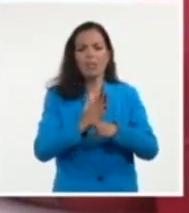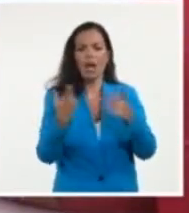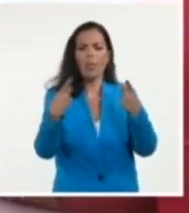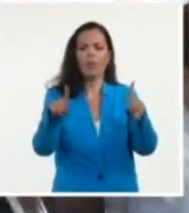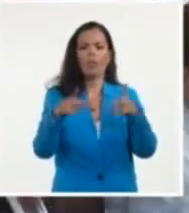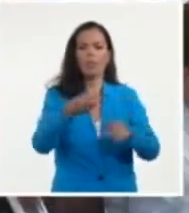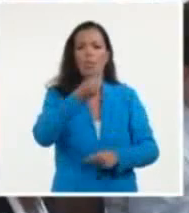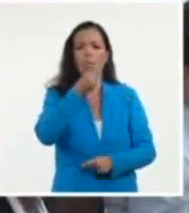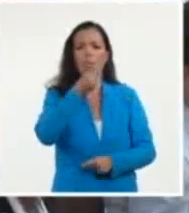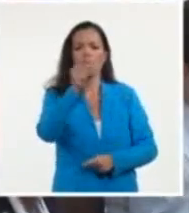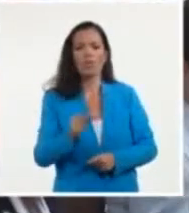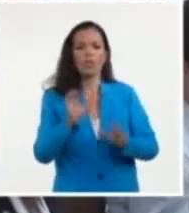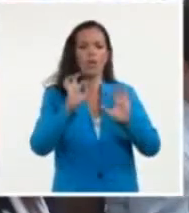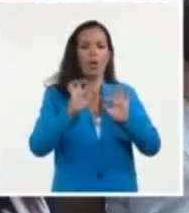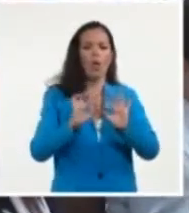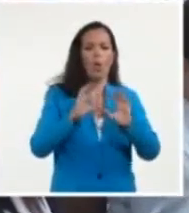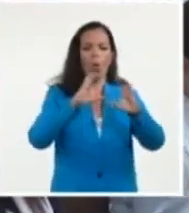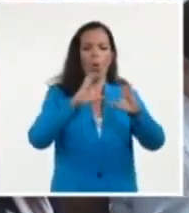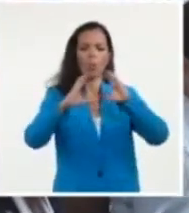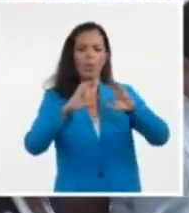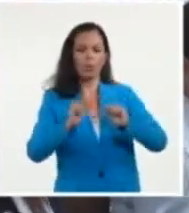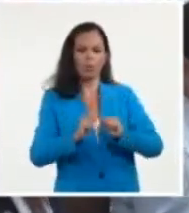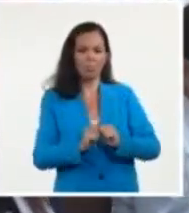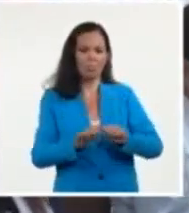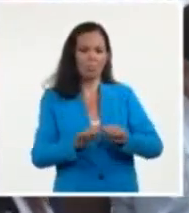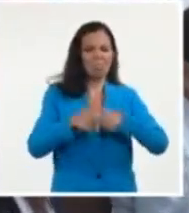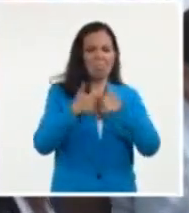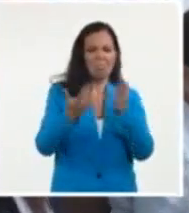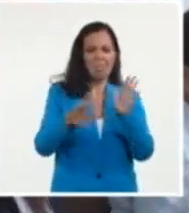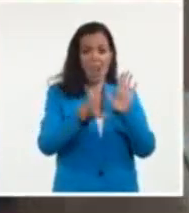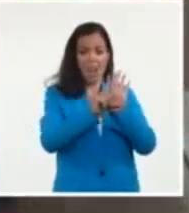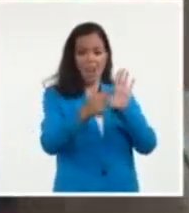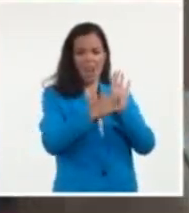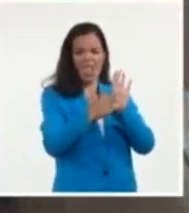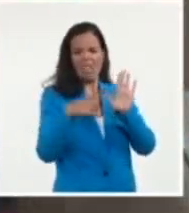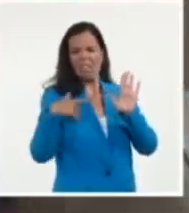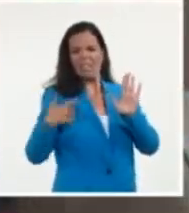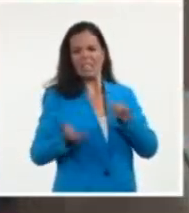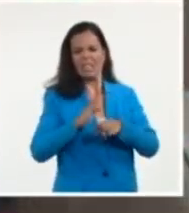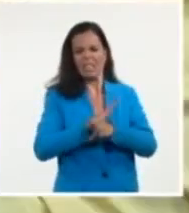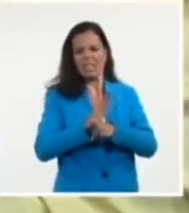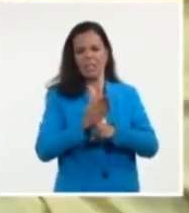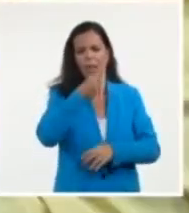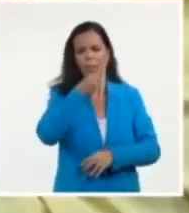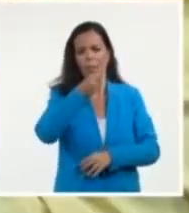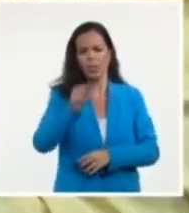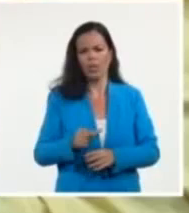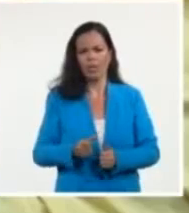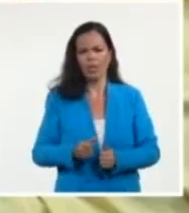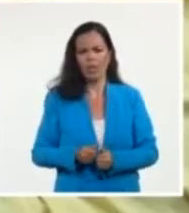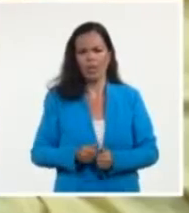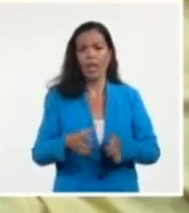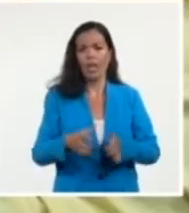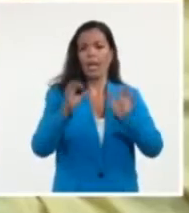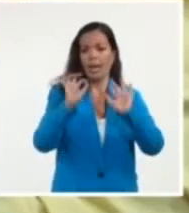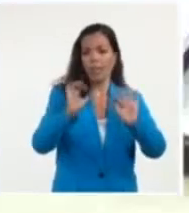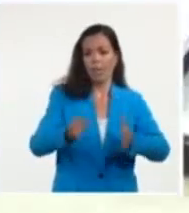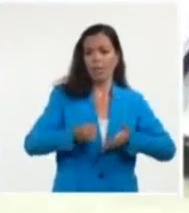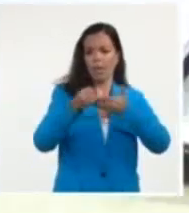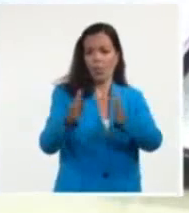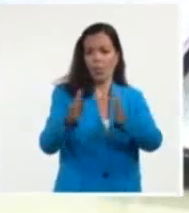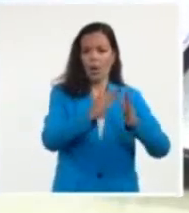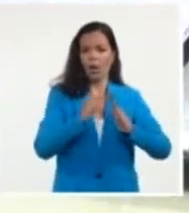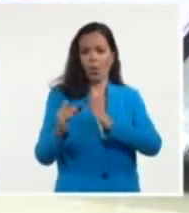el lugar que va a ocupar el periodista dentro de esta ley y hasta dónde son comunitarios o no los medios de comunicación, entre otros